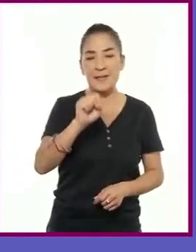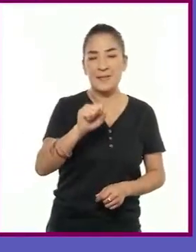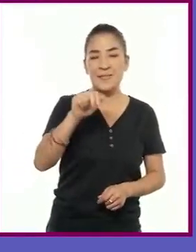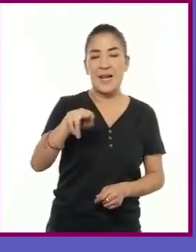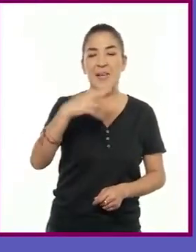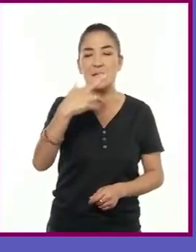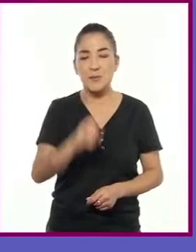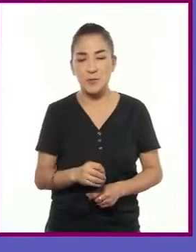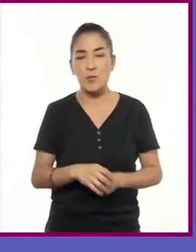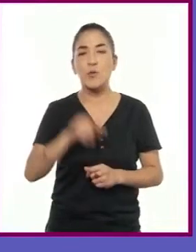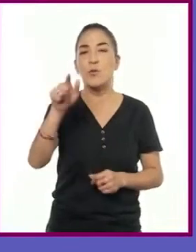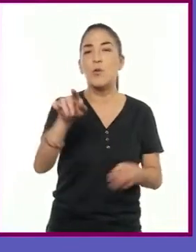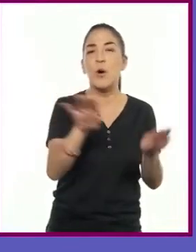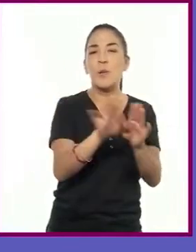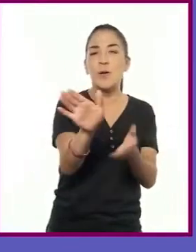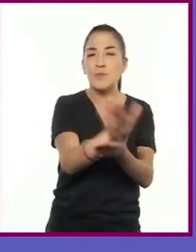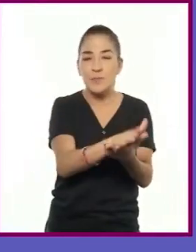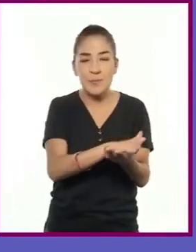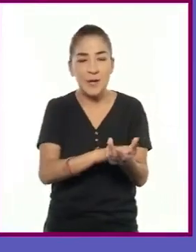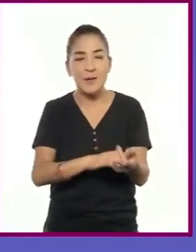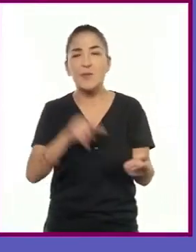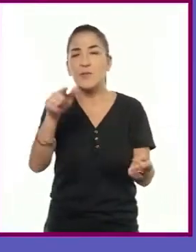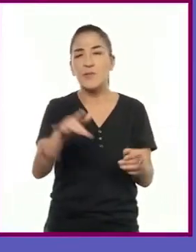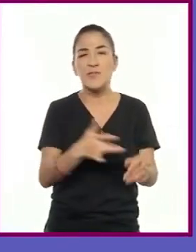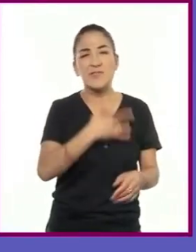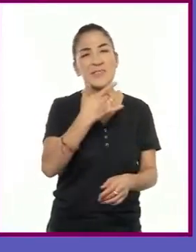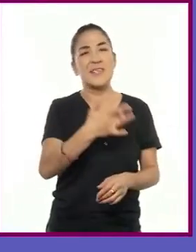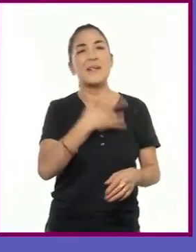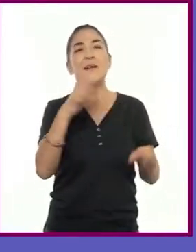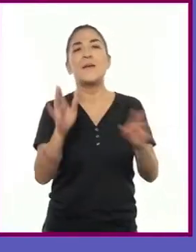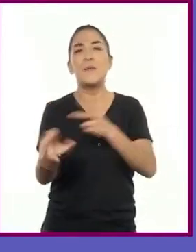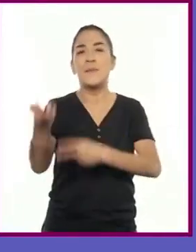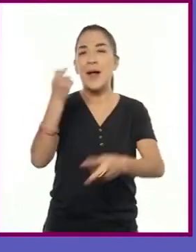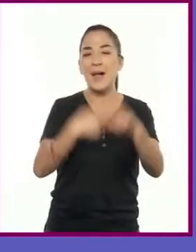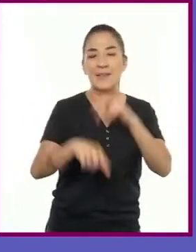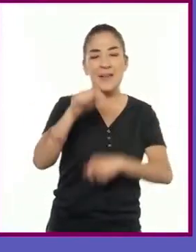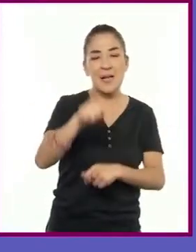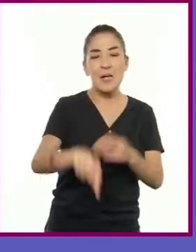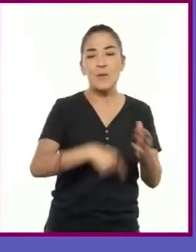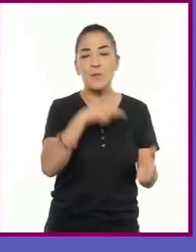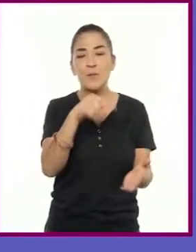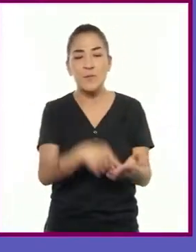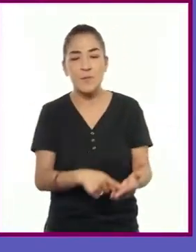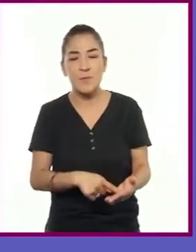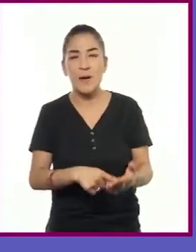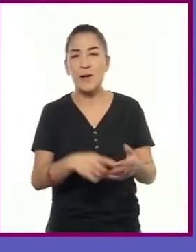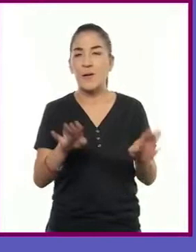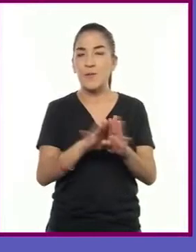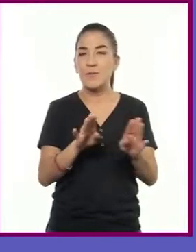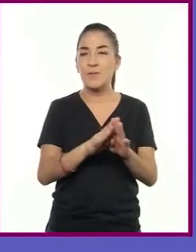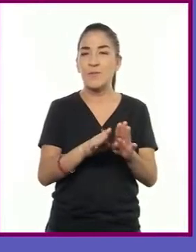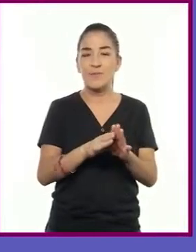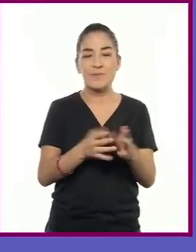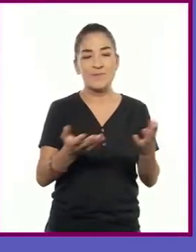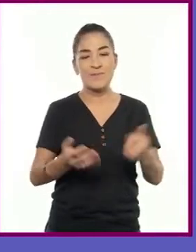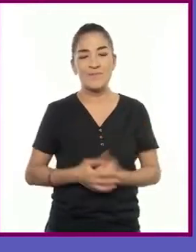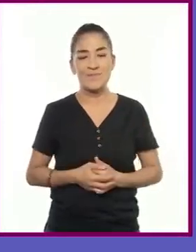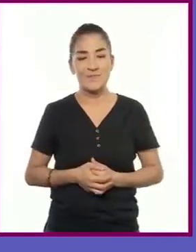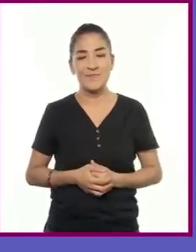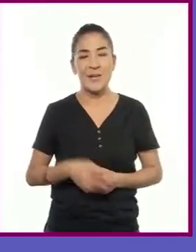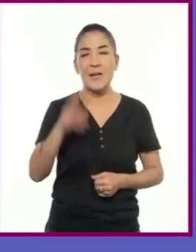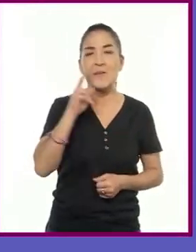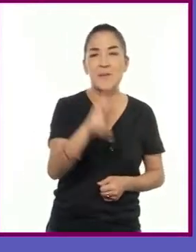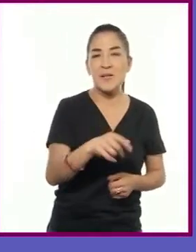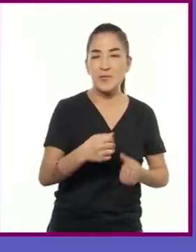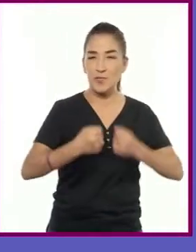linaje, y no te desprecies de decir que vienes de labradores, porque viendo que no